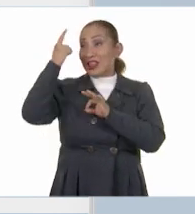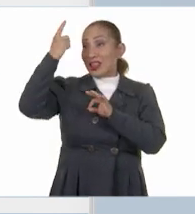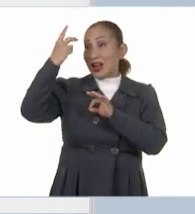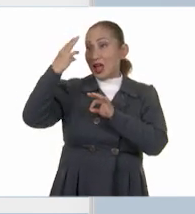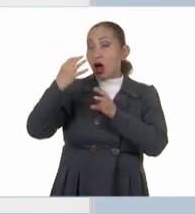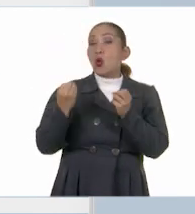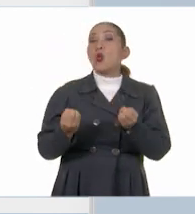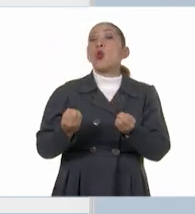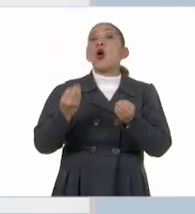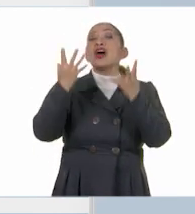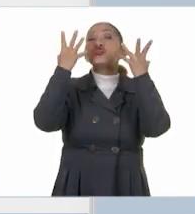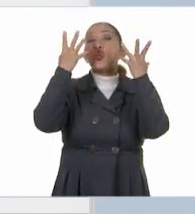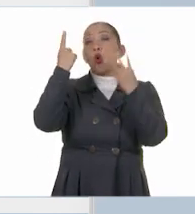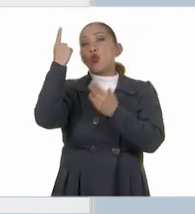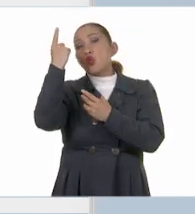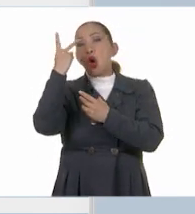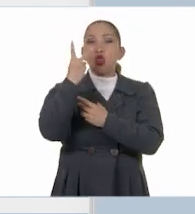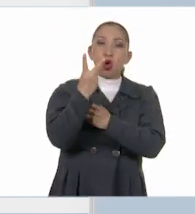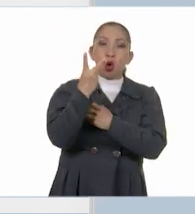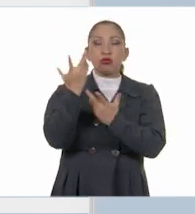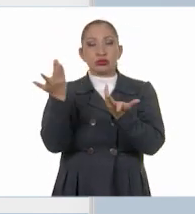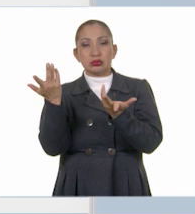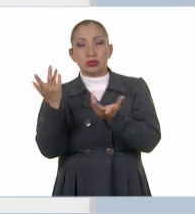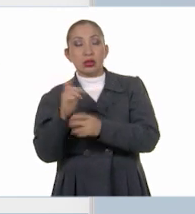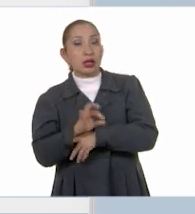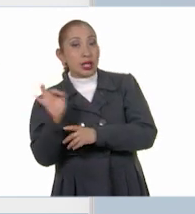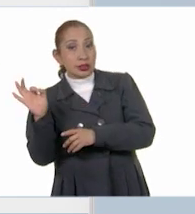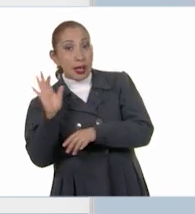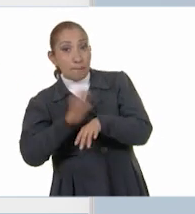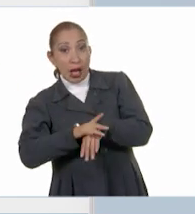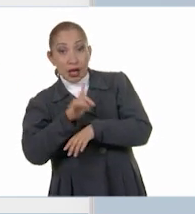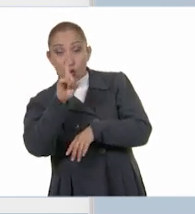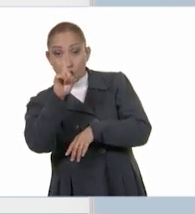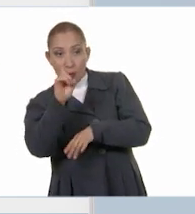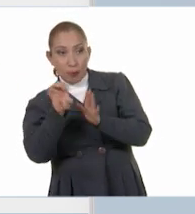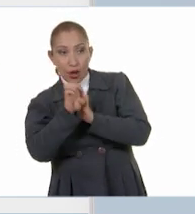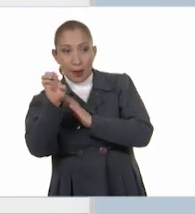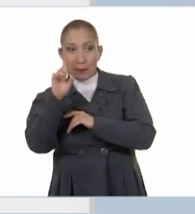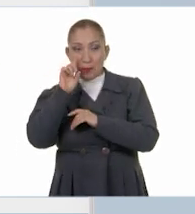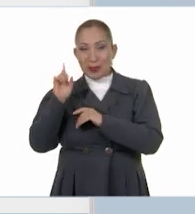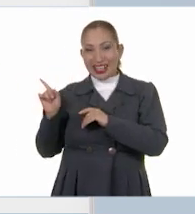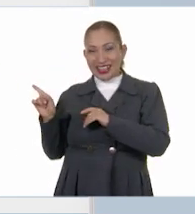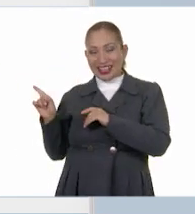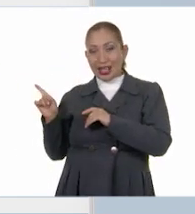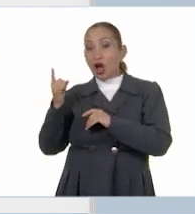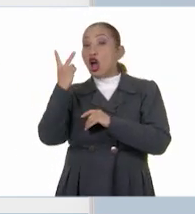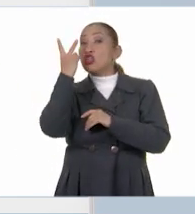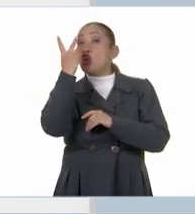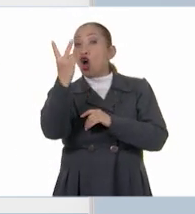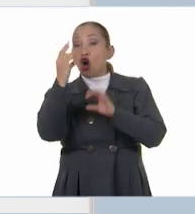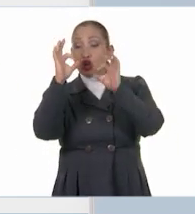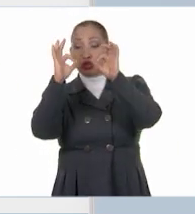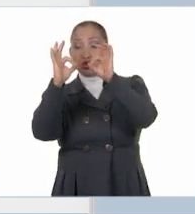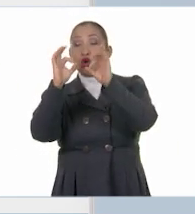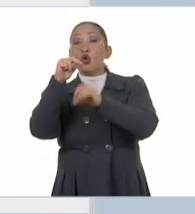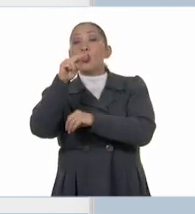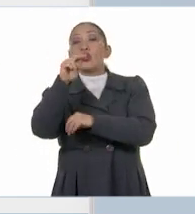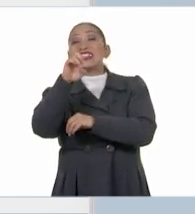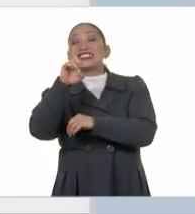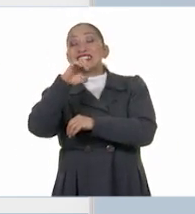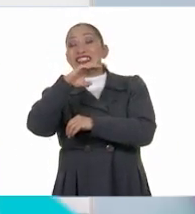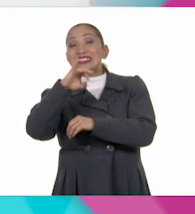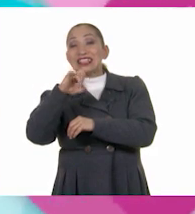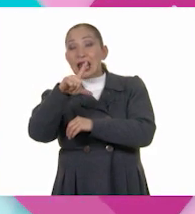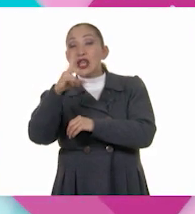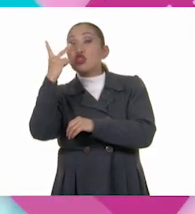la cantidad de materiales que se necesitan. Si es que son más de uno, como en este caso, que son dos bolitas de unicel y